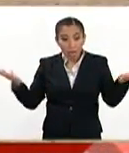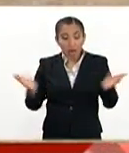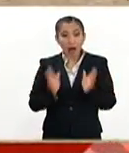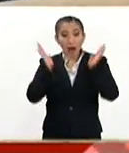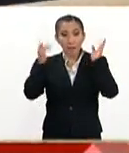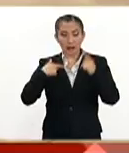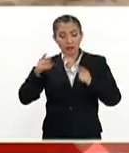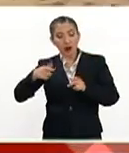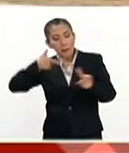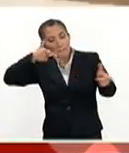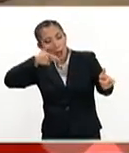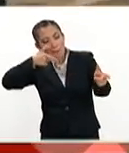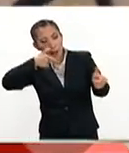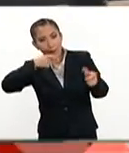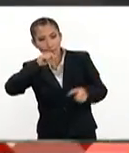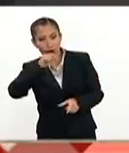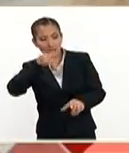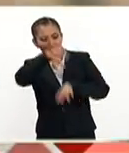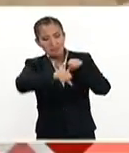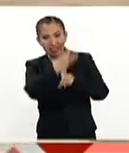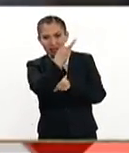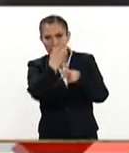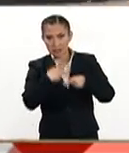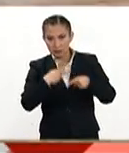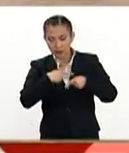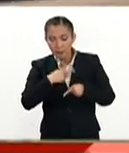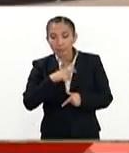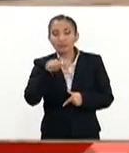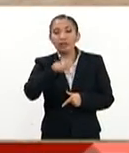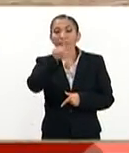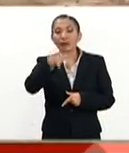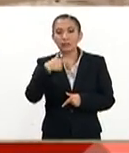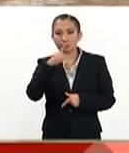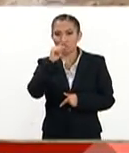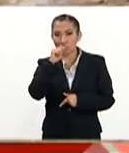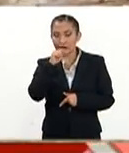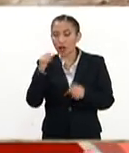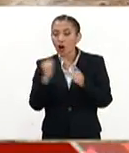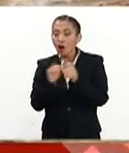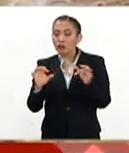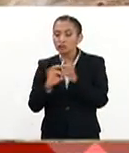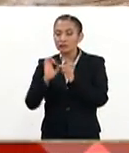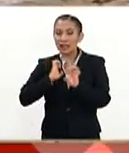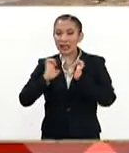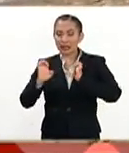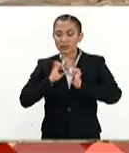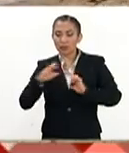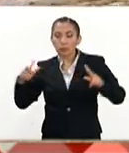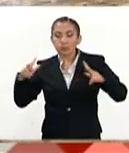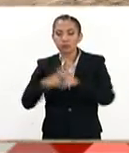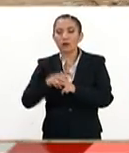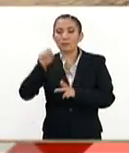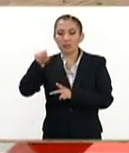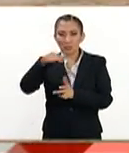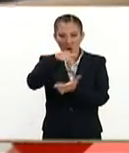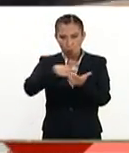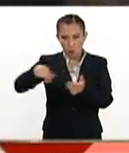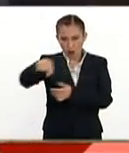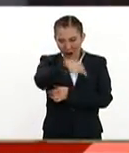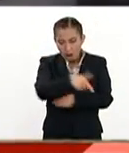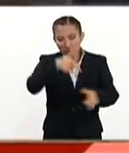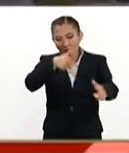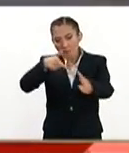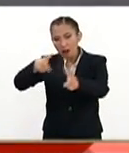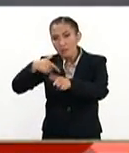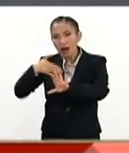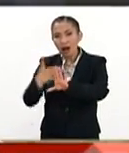locales repelieron la agresión y detuvieron a 3 sujetos. Más tarde, las fuerzas de seguridad, en colaboración con el ejército, tuvieron otro enfrentamiento en la misma localidad.